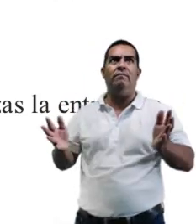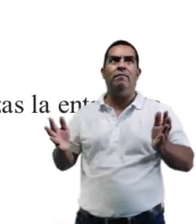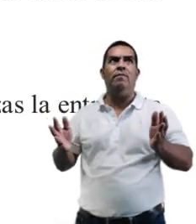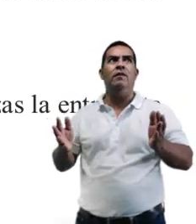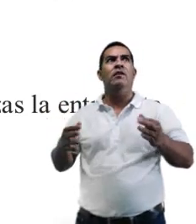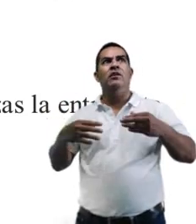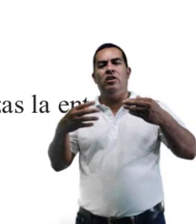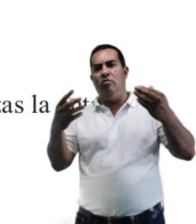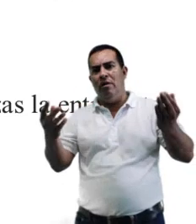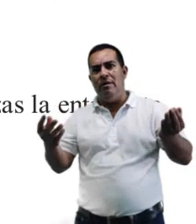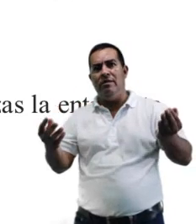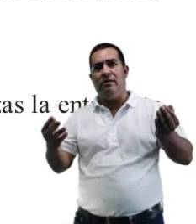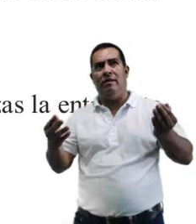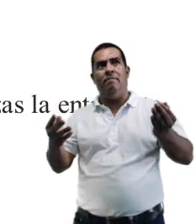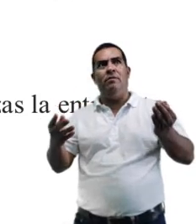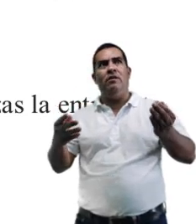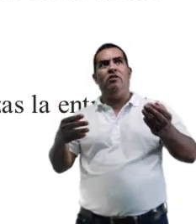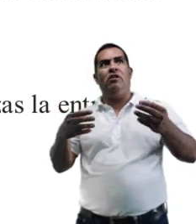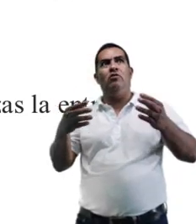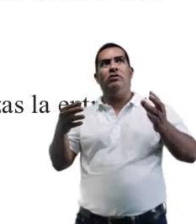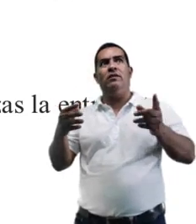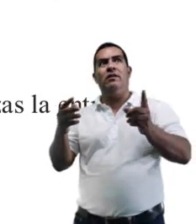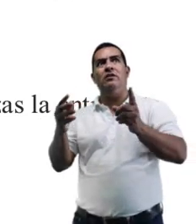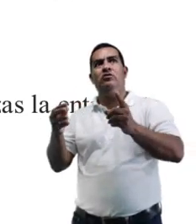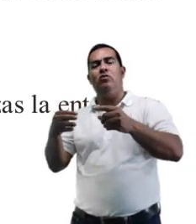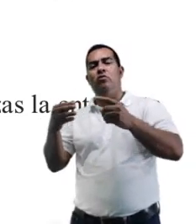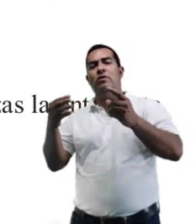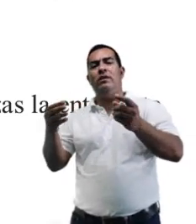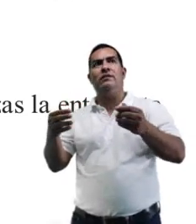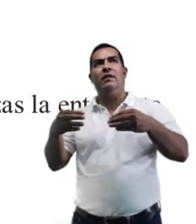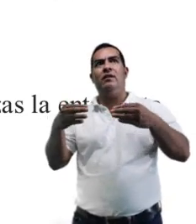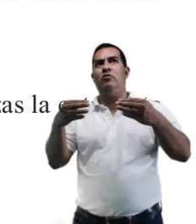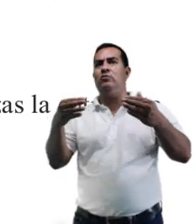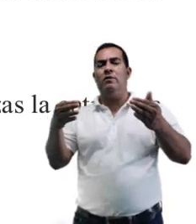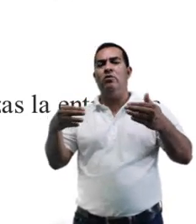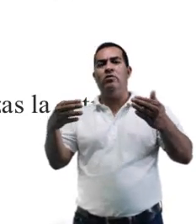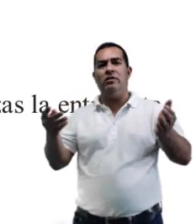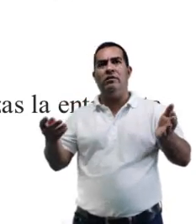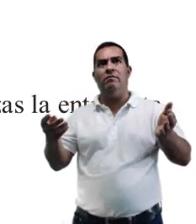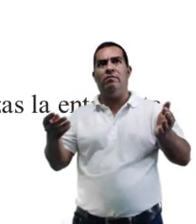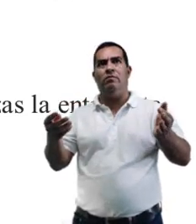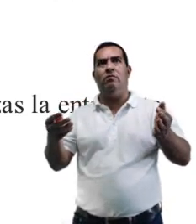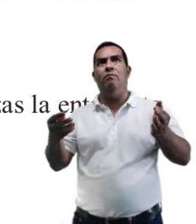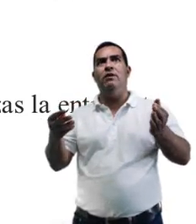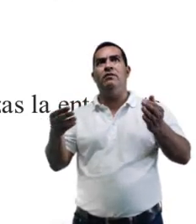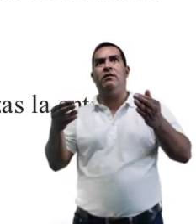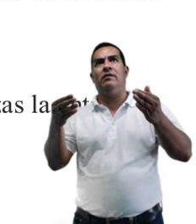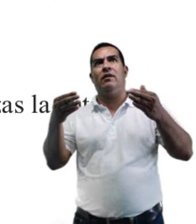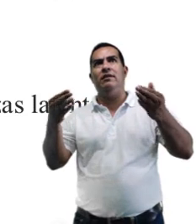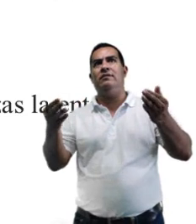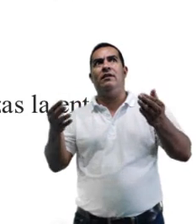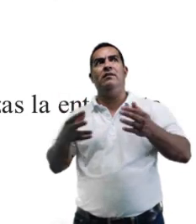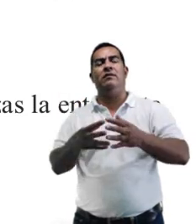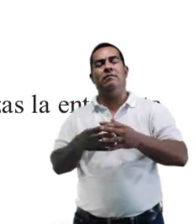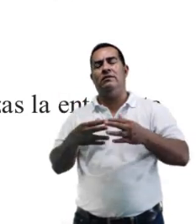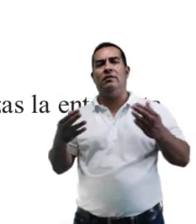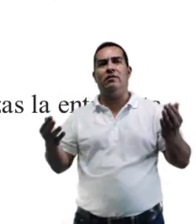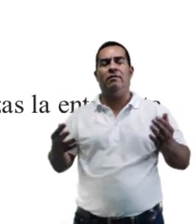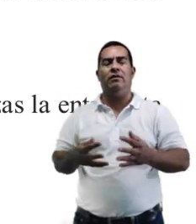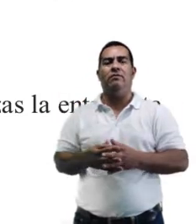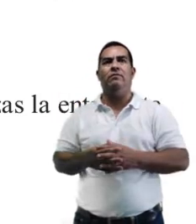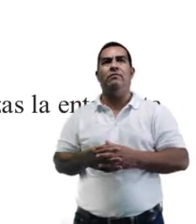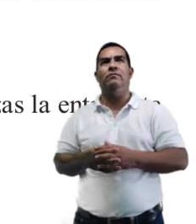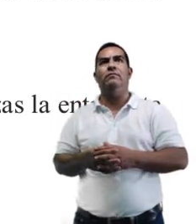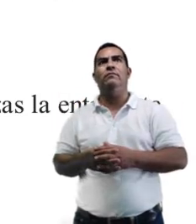ahí. Igualmente, que no te dejen solo durante largos periodos de tiempo mientras realizas